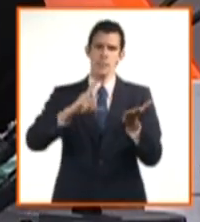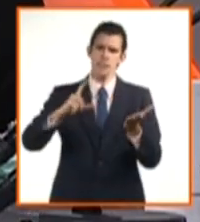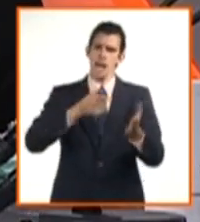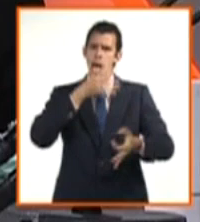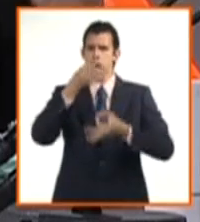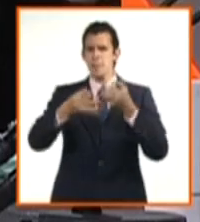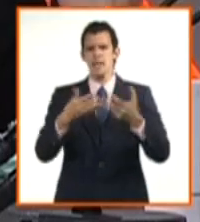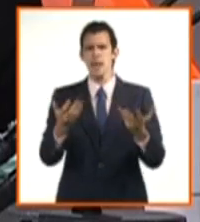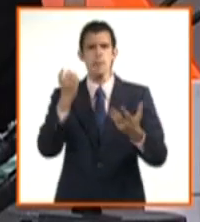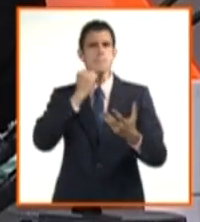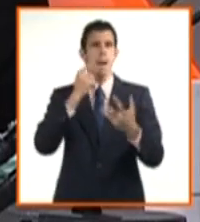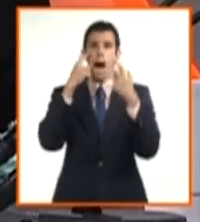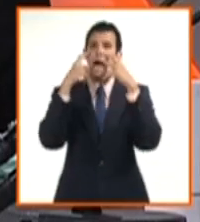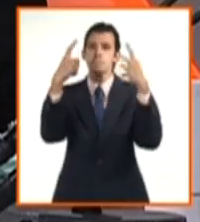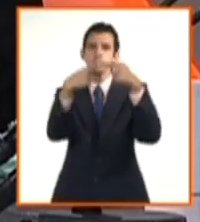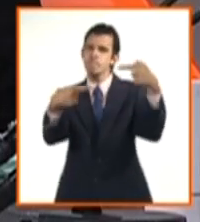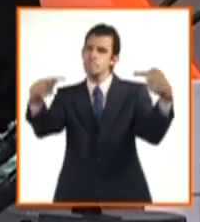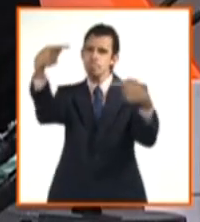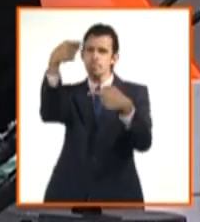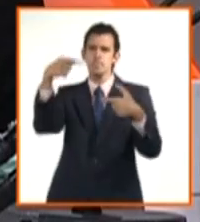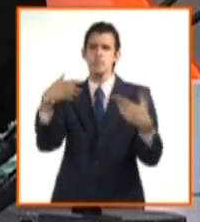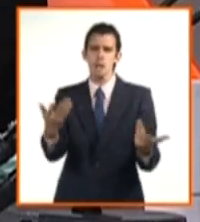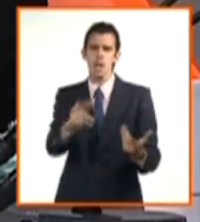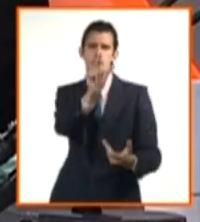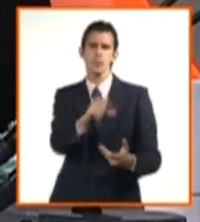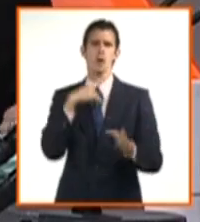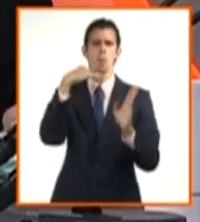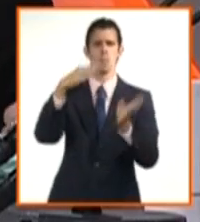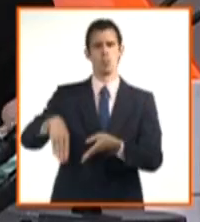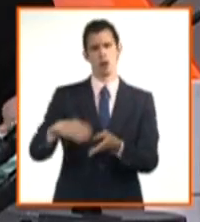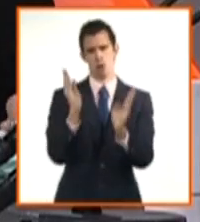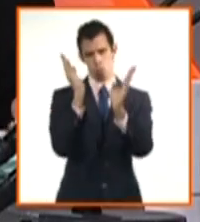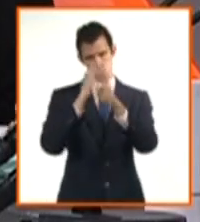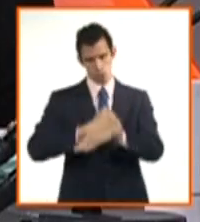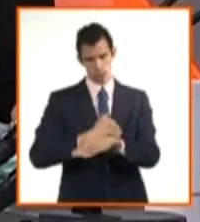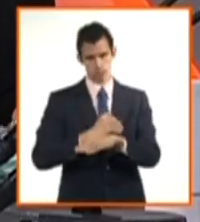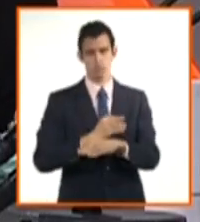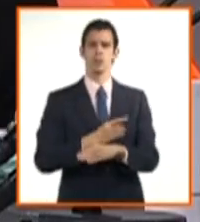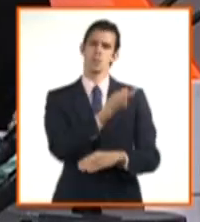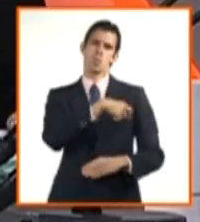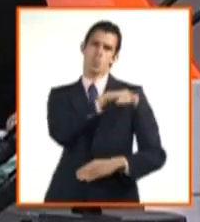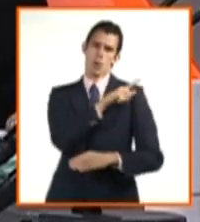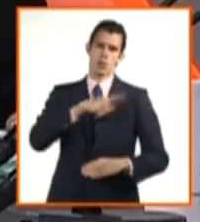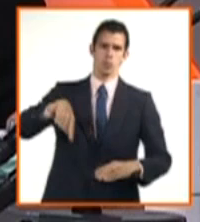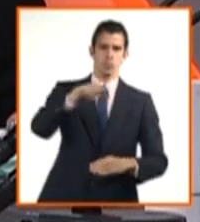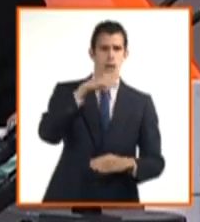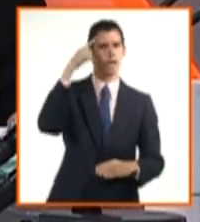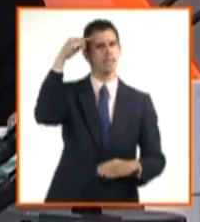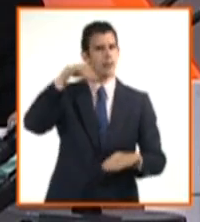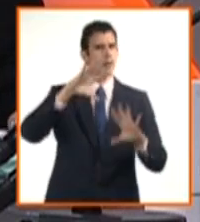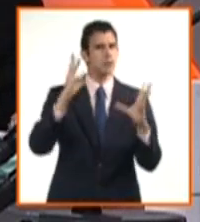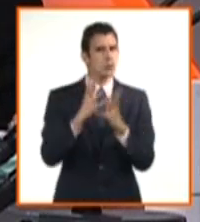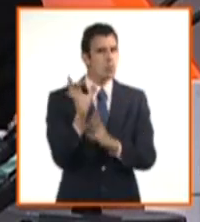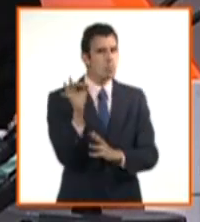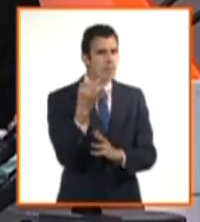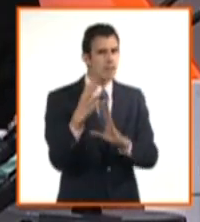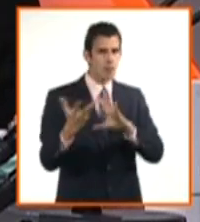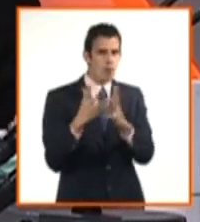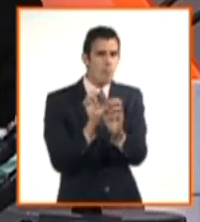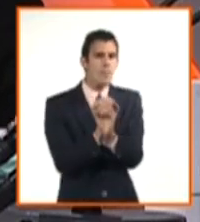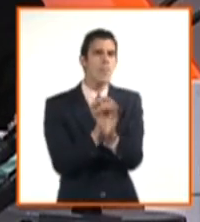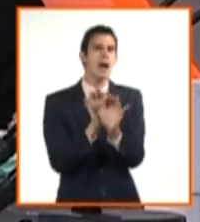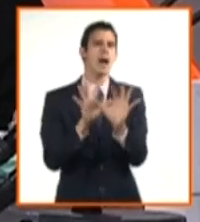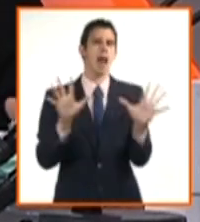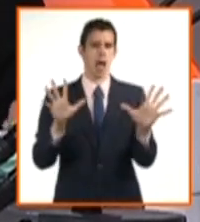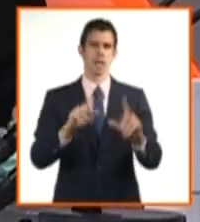y mantener informado a nuestro pueblo así que por supuesto todas las emisiones informativas de la televisión cubana de la radio nacional que